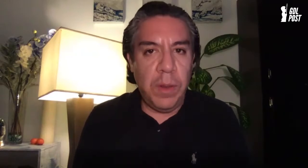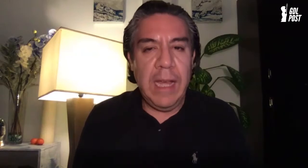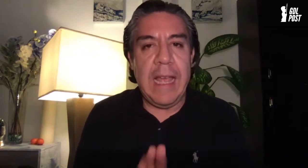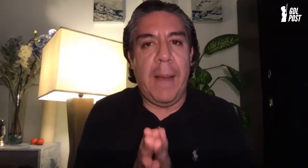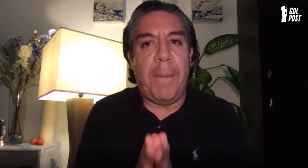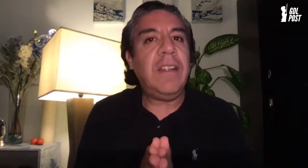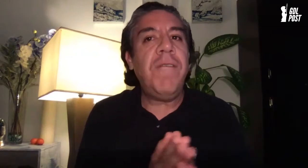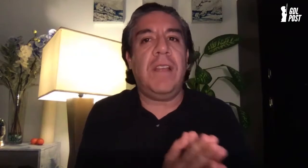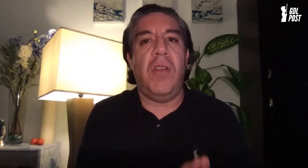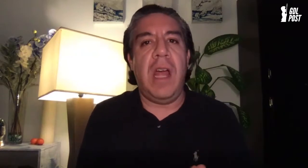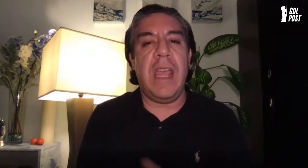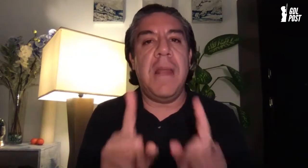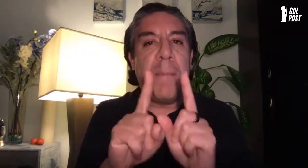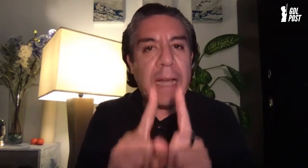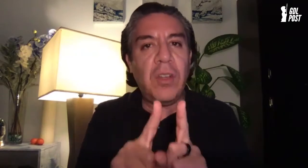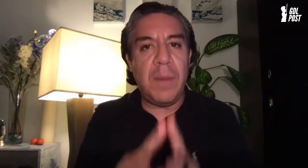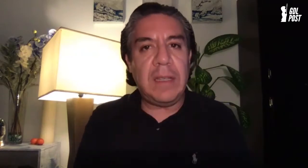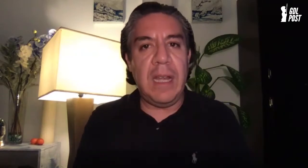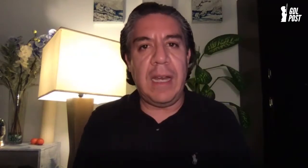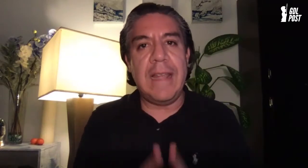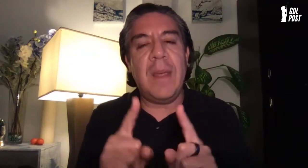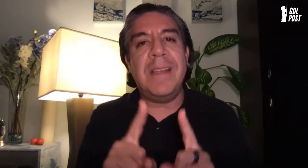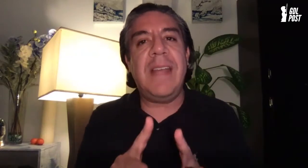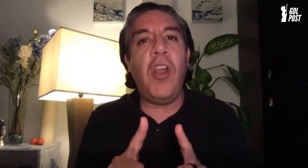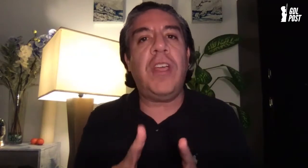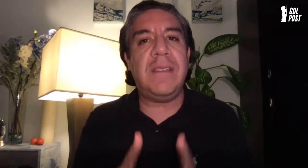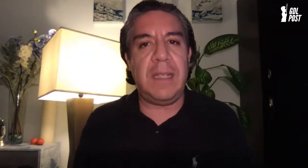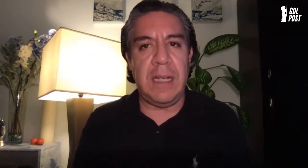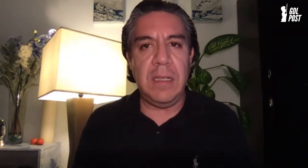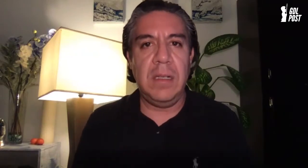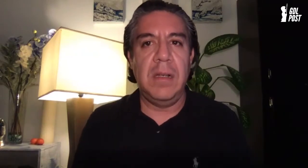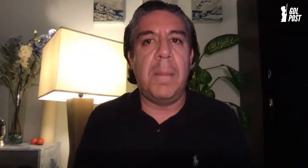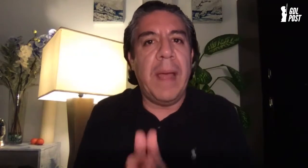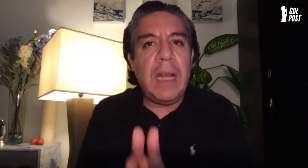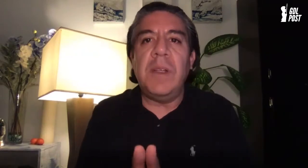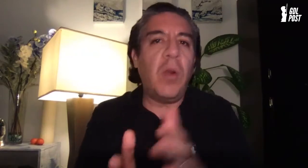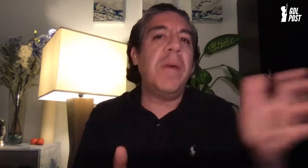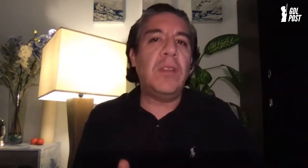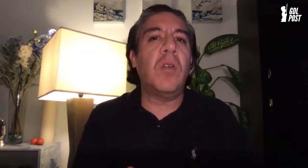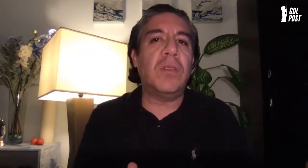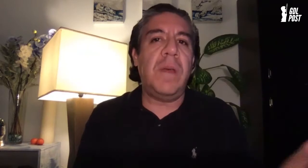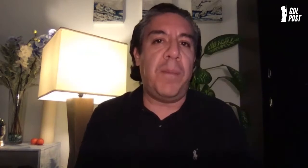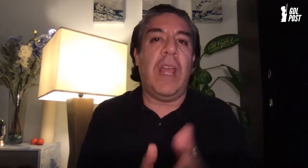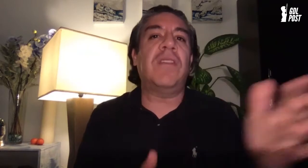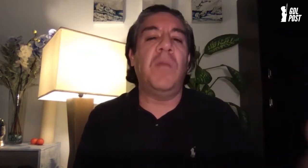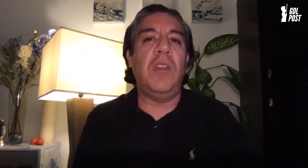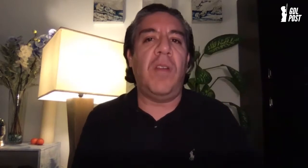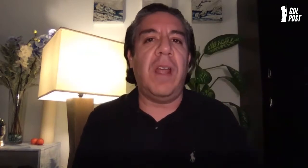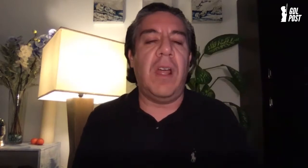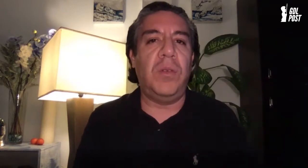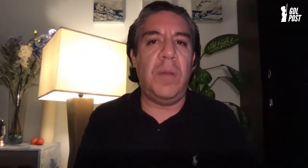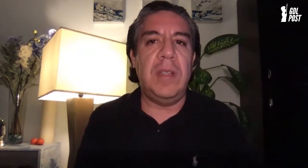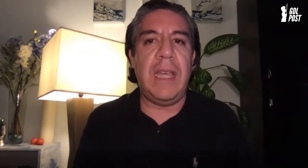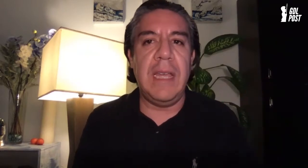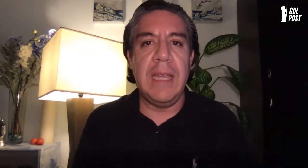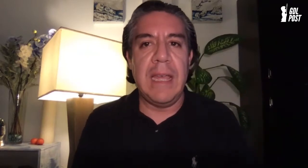Sin duda, en la parte inflacionaria y el impacto que va a tener en temas de logística, va a incrementar obviamente un costo de vida porque ya lo estamos viendo